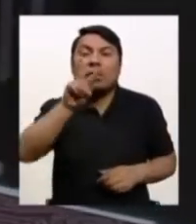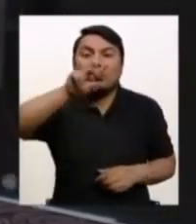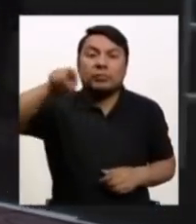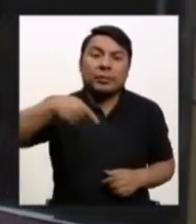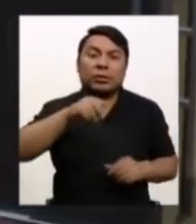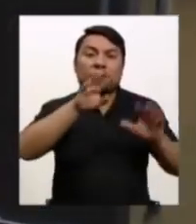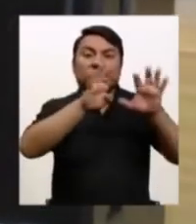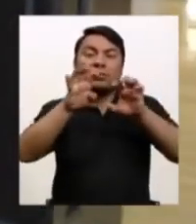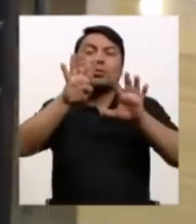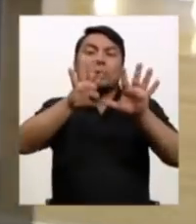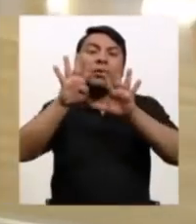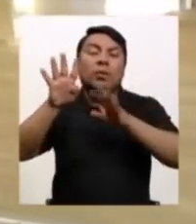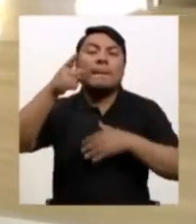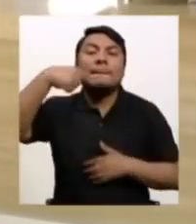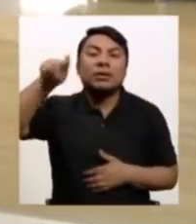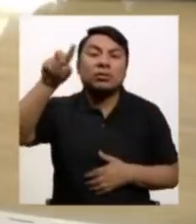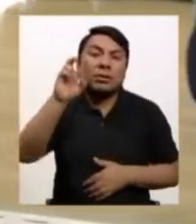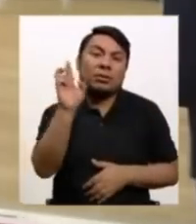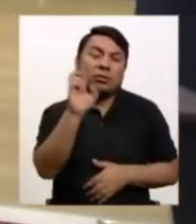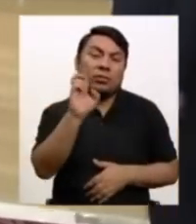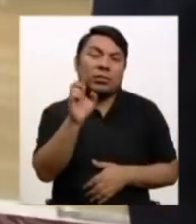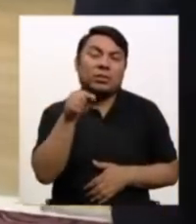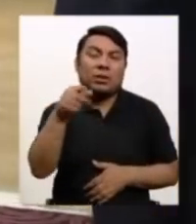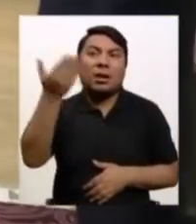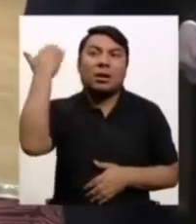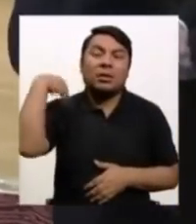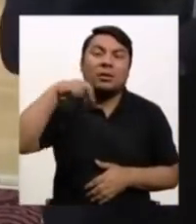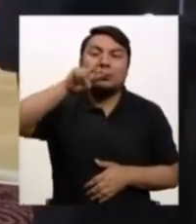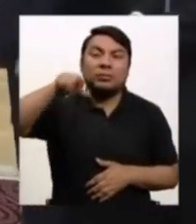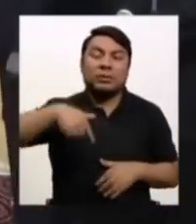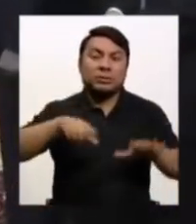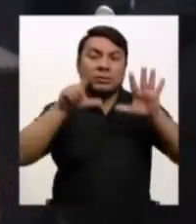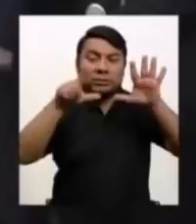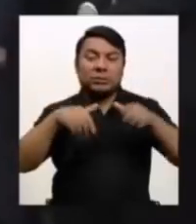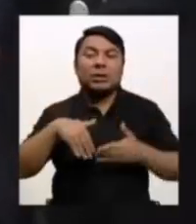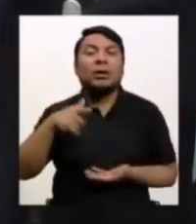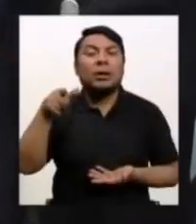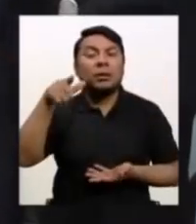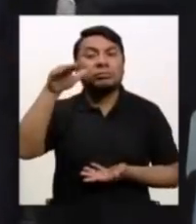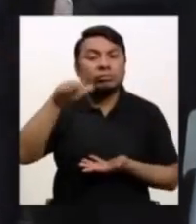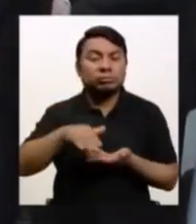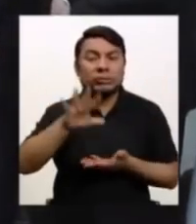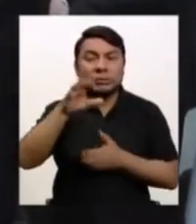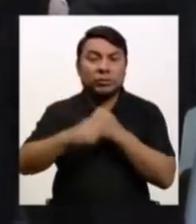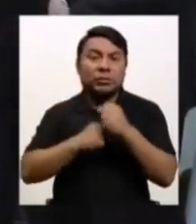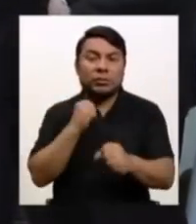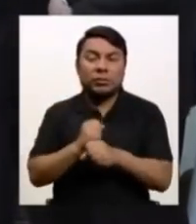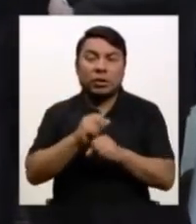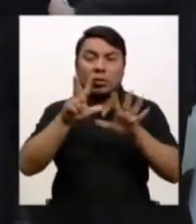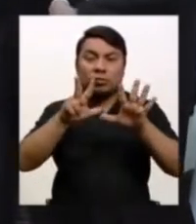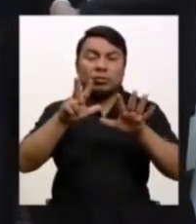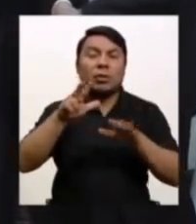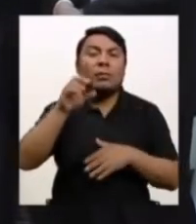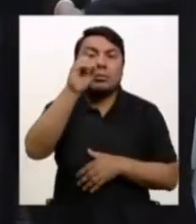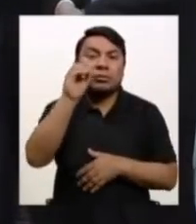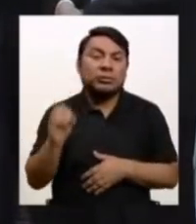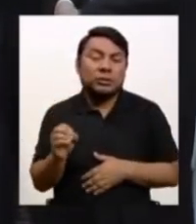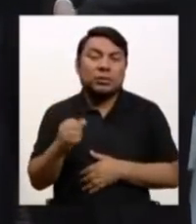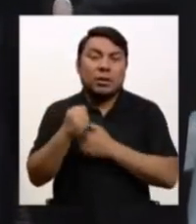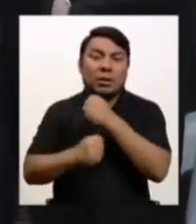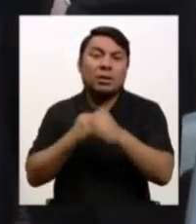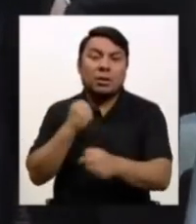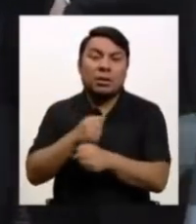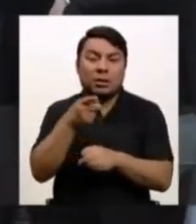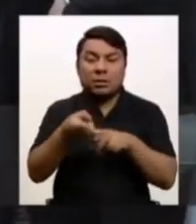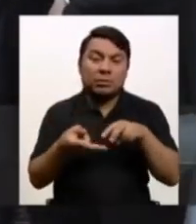2.299 millones de dólares en el 2016, reduciéndose en los últimos cinco años en 8% anual. Esta tendencia